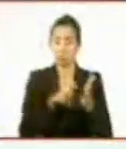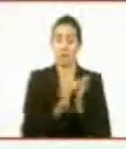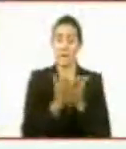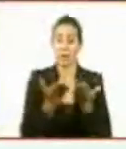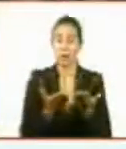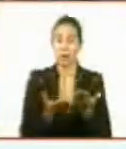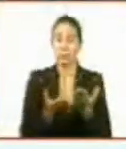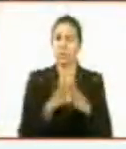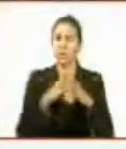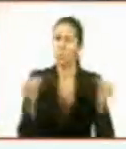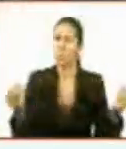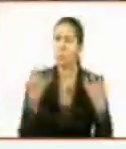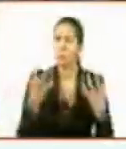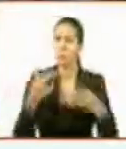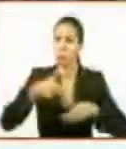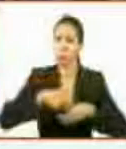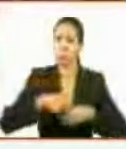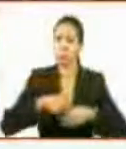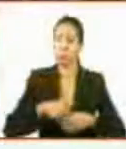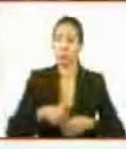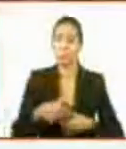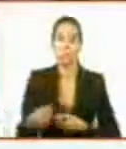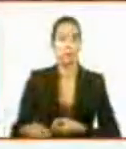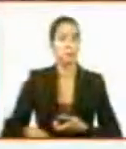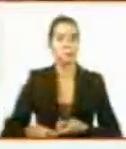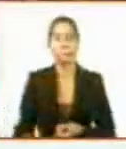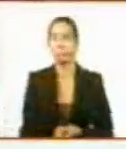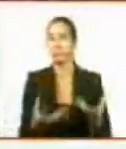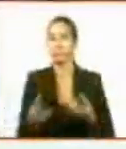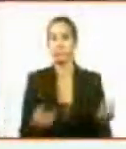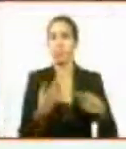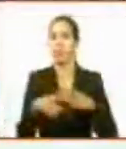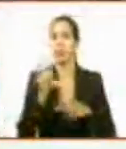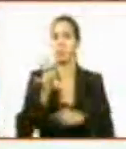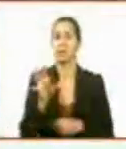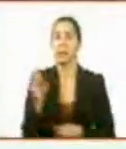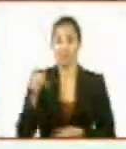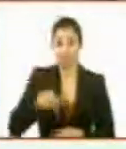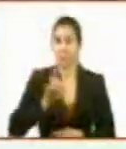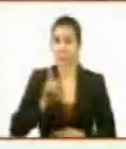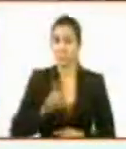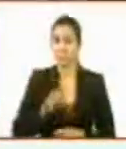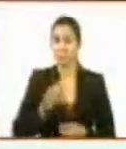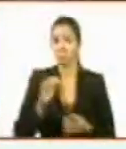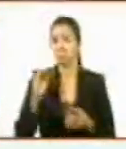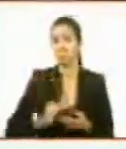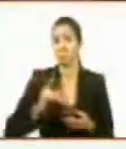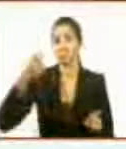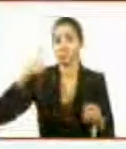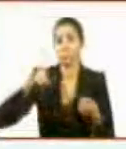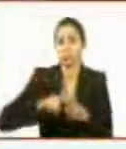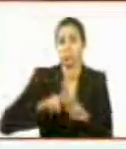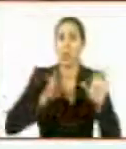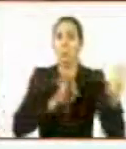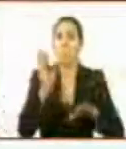De todo el petróleo, el asfalto que se llevaron, a Venezuela le quedó ni siquiera más o menos el 8%.